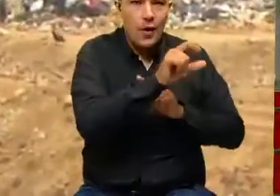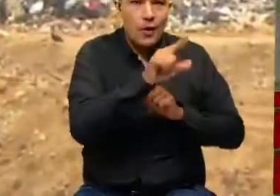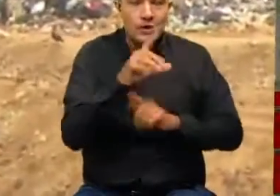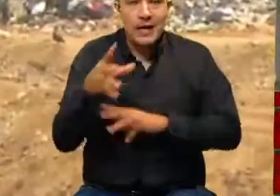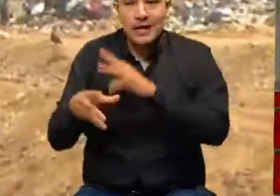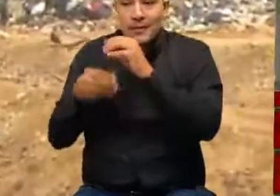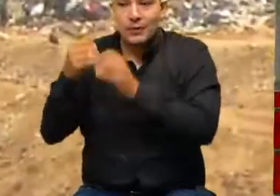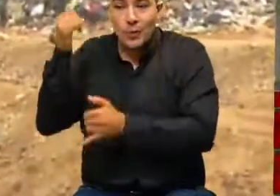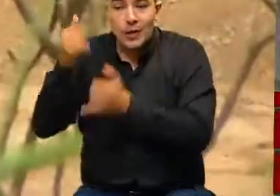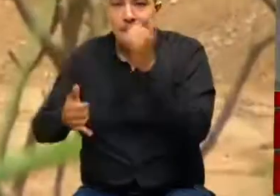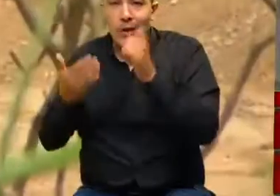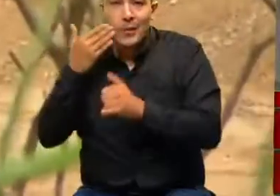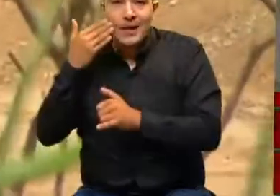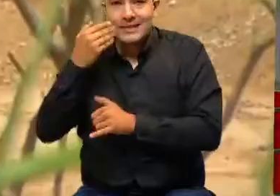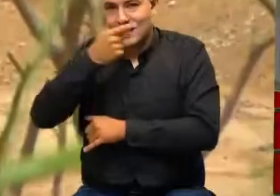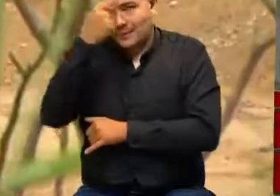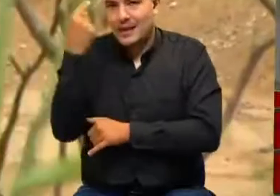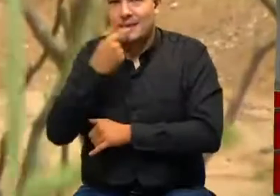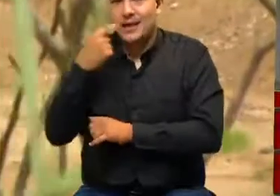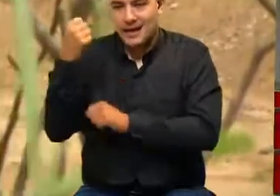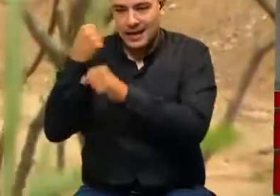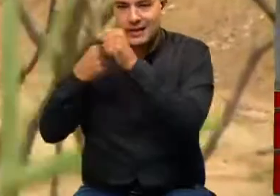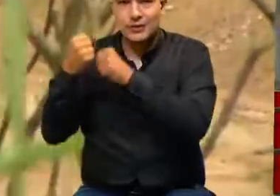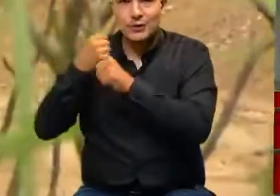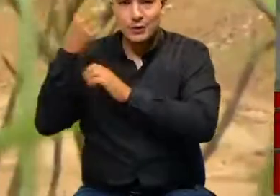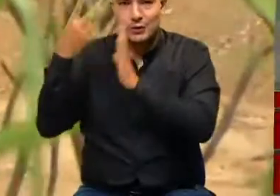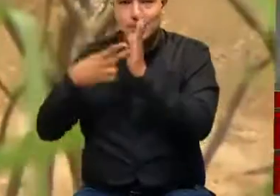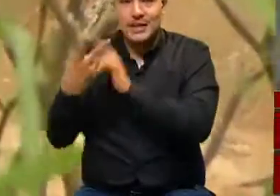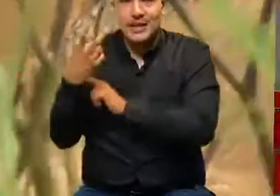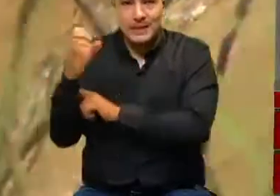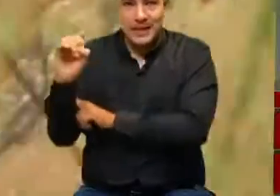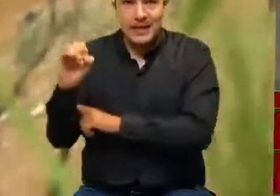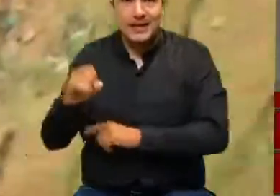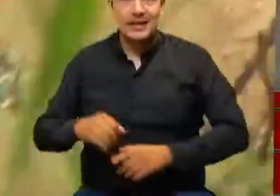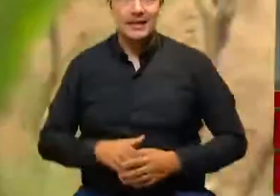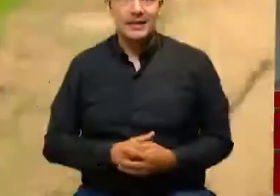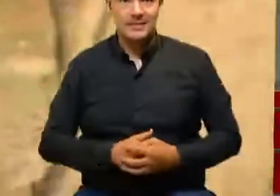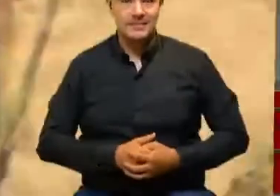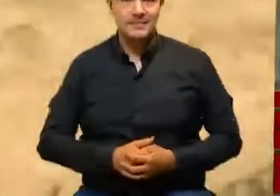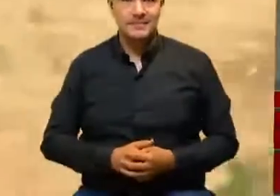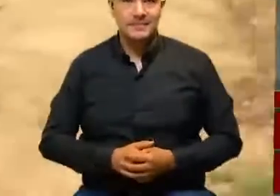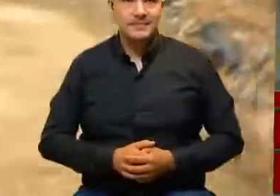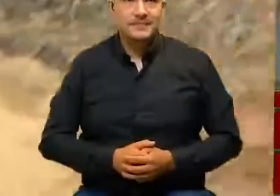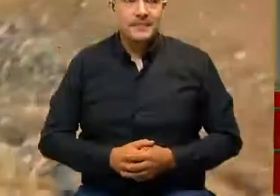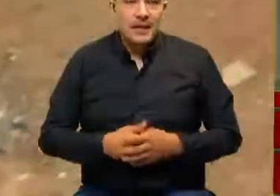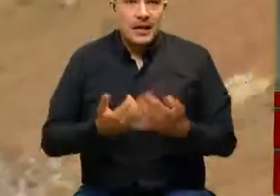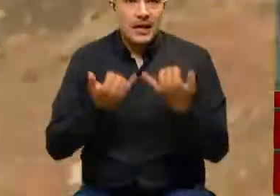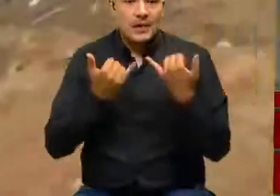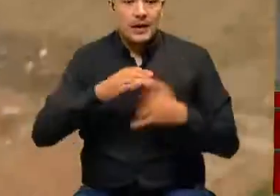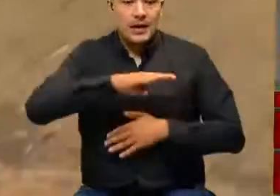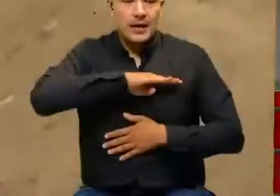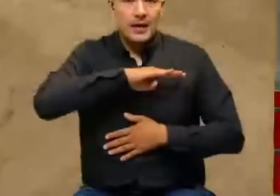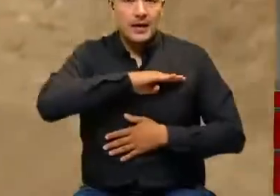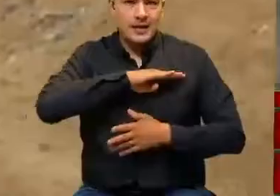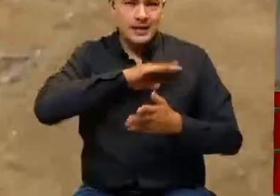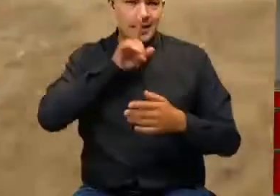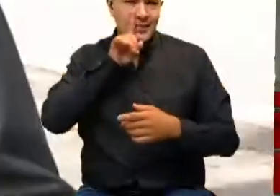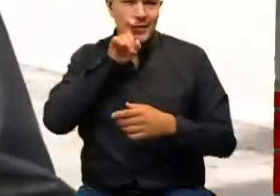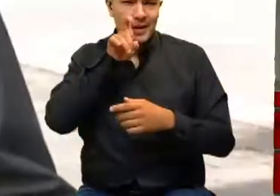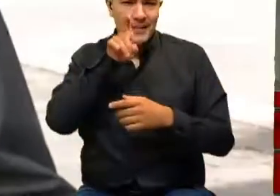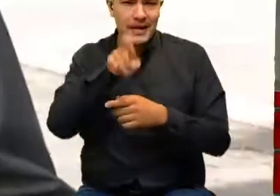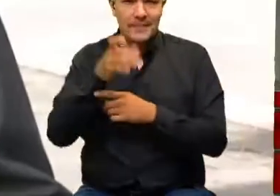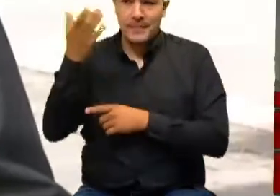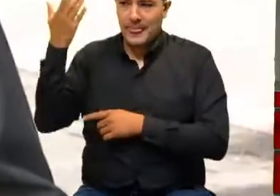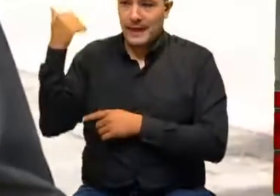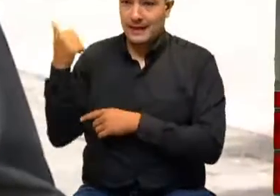año 2020, la cual está vigente hasta febrero del próximo año. Por parte de la alcaldía de Bucaramanga, los últimos 3